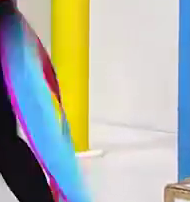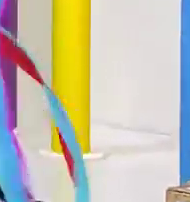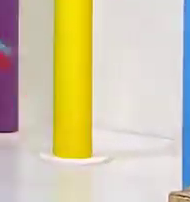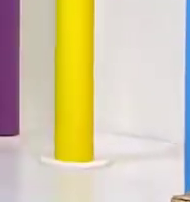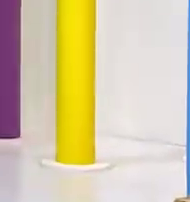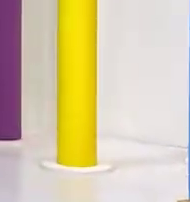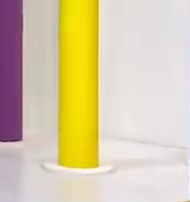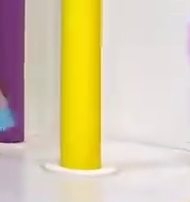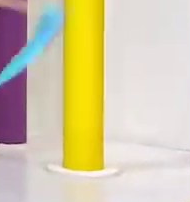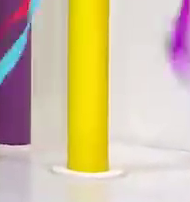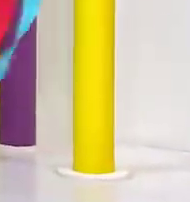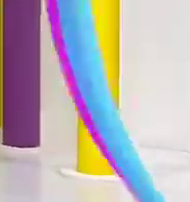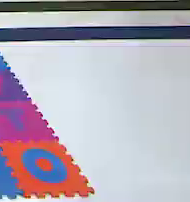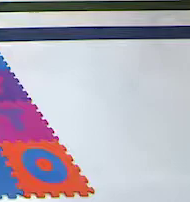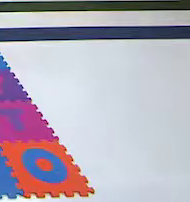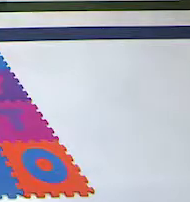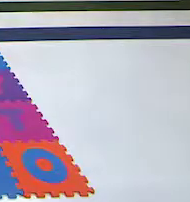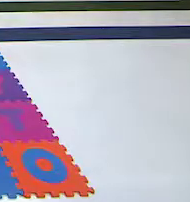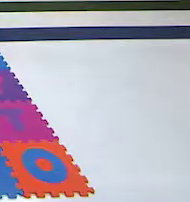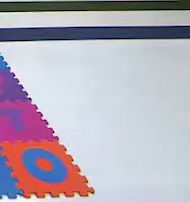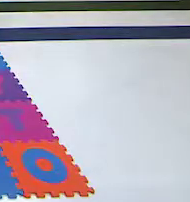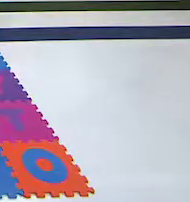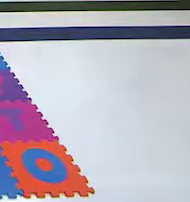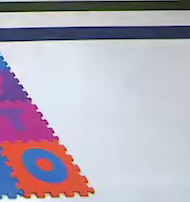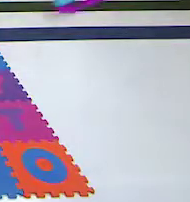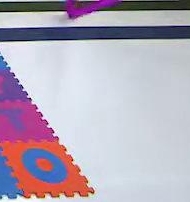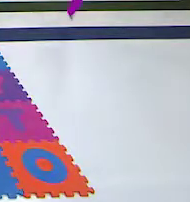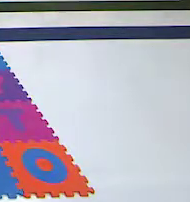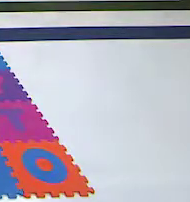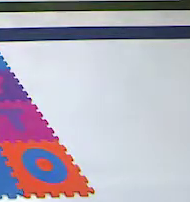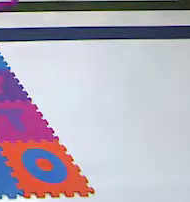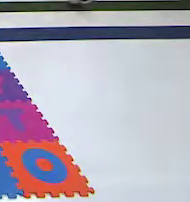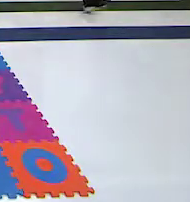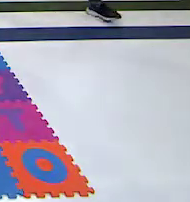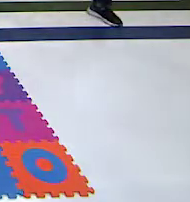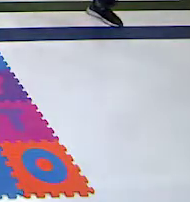¿Me puedo desplazar un poquito de mi lugar?